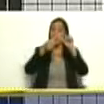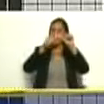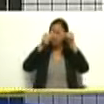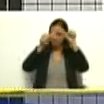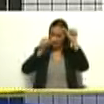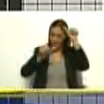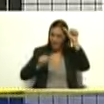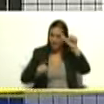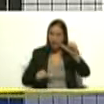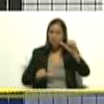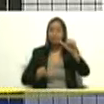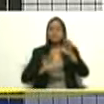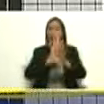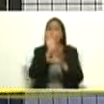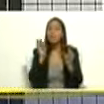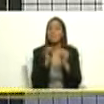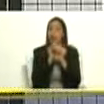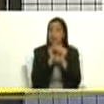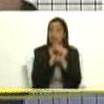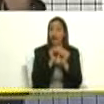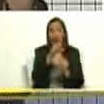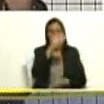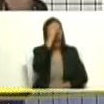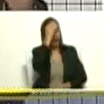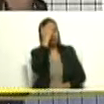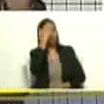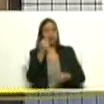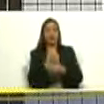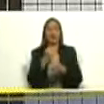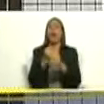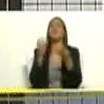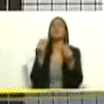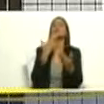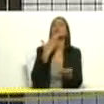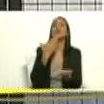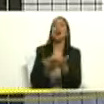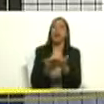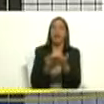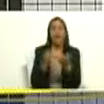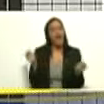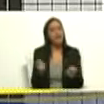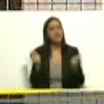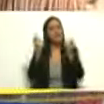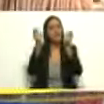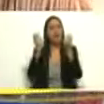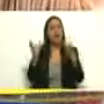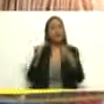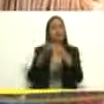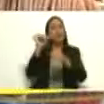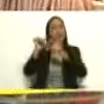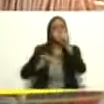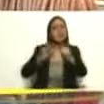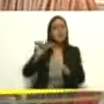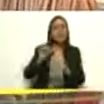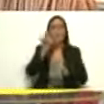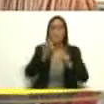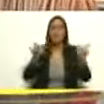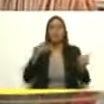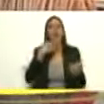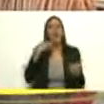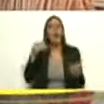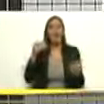breve para el trabajo que nos espera Muchas gracias Pues que vivan las cco generes Que viva la lealtad del